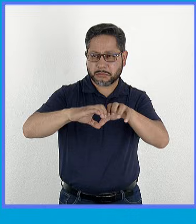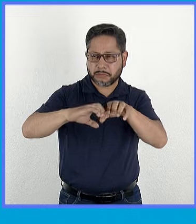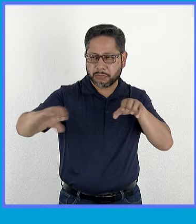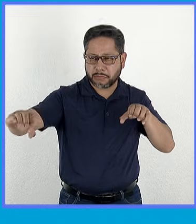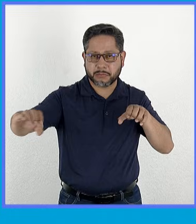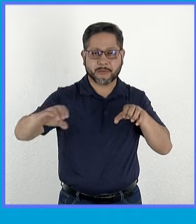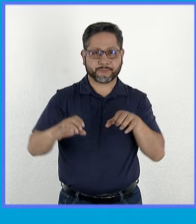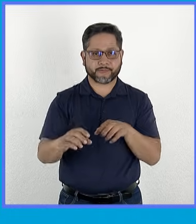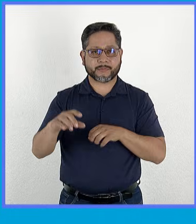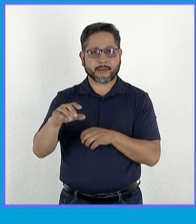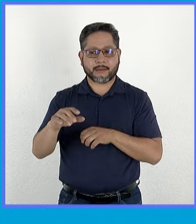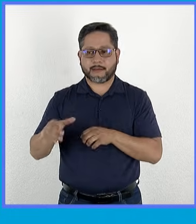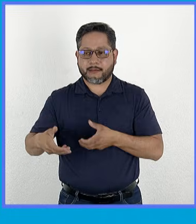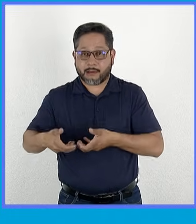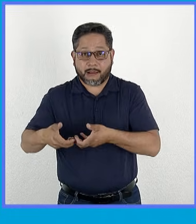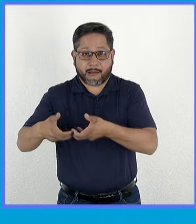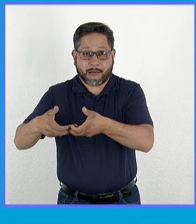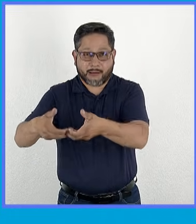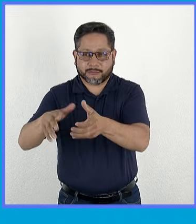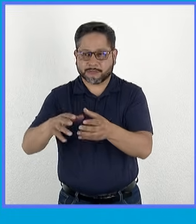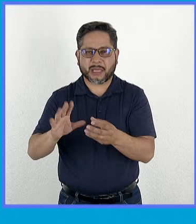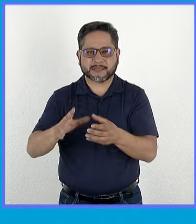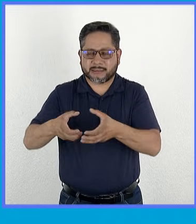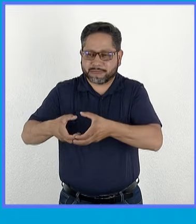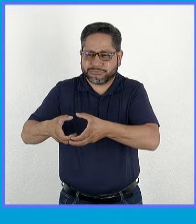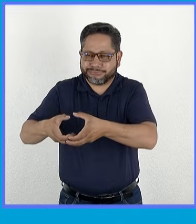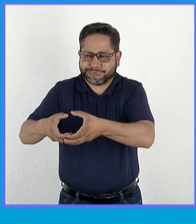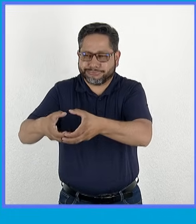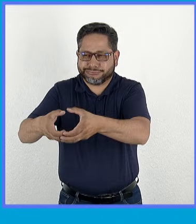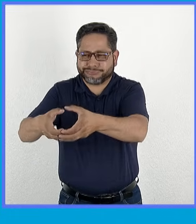del canal Coria. Entonces, sin lugar a dudas, es una gran obra,